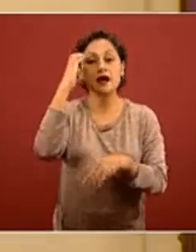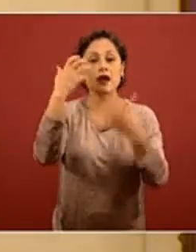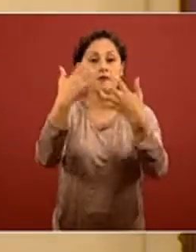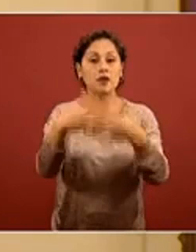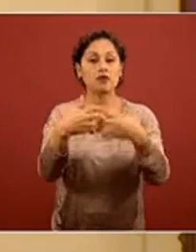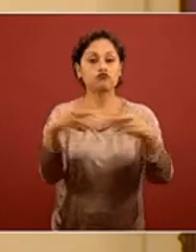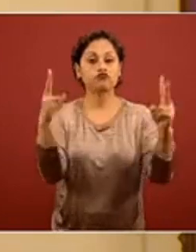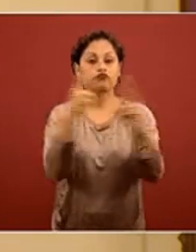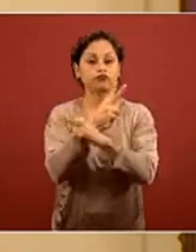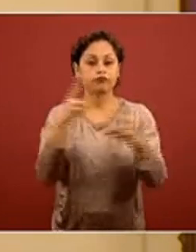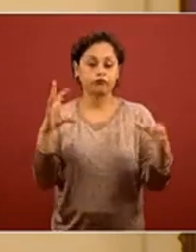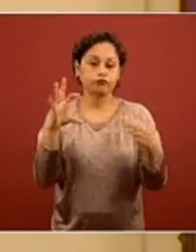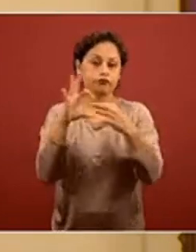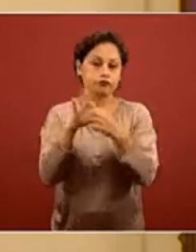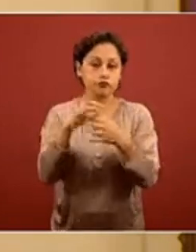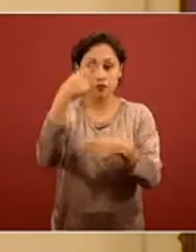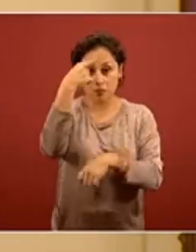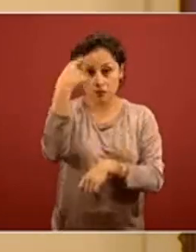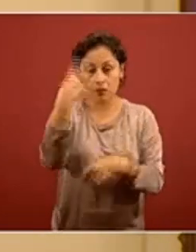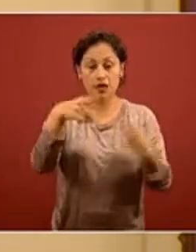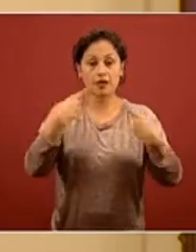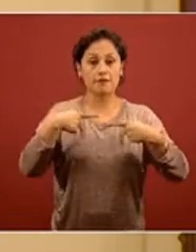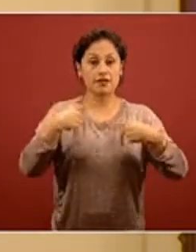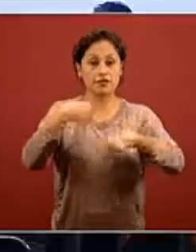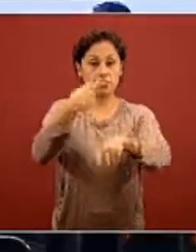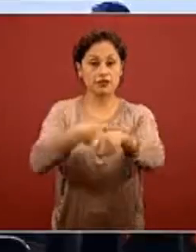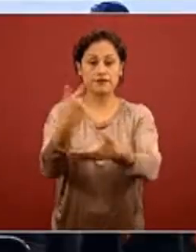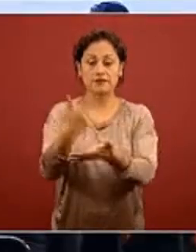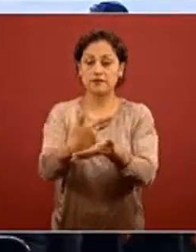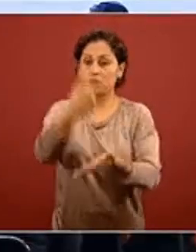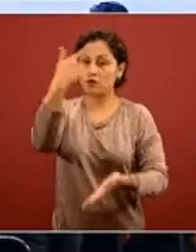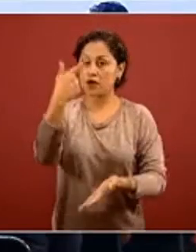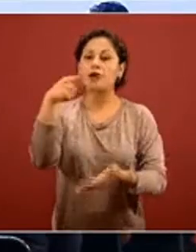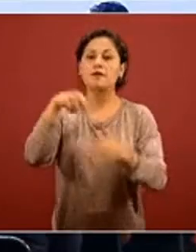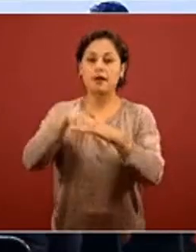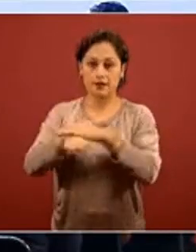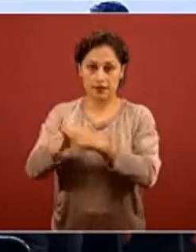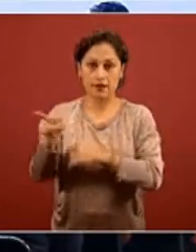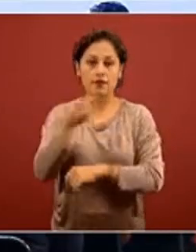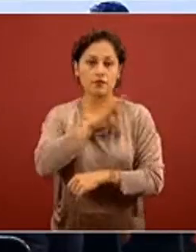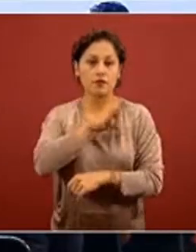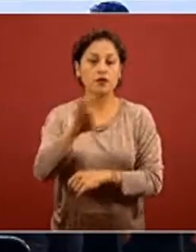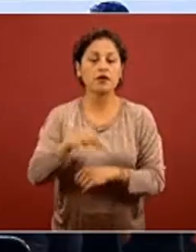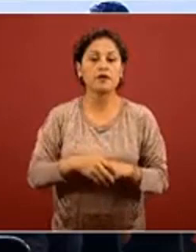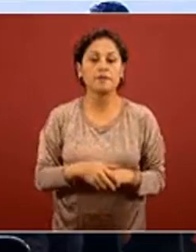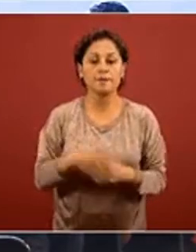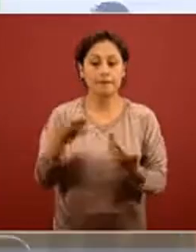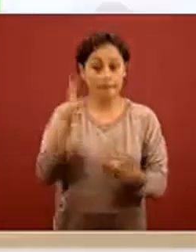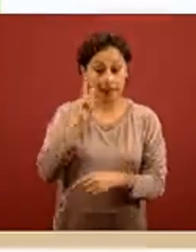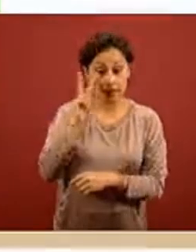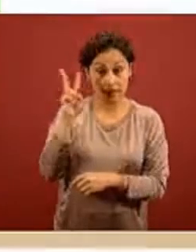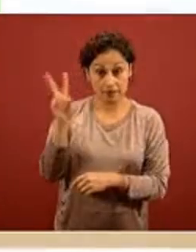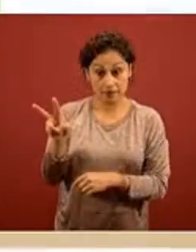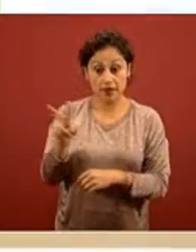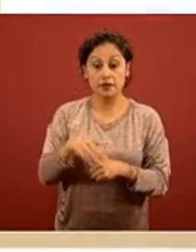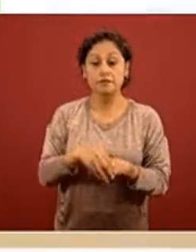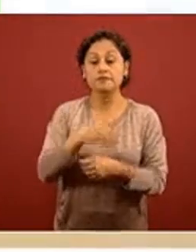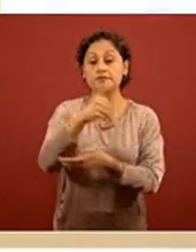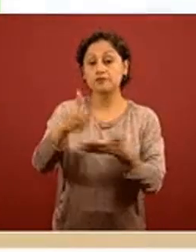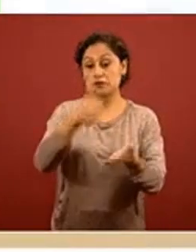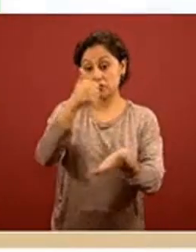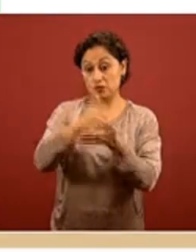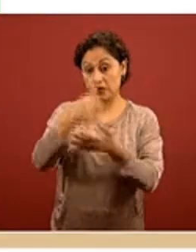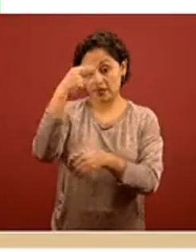utilizan para poder atender pacientes en estado crítico. Igualmente podemos notar como la Ciudad de